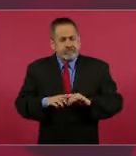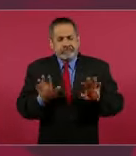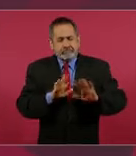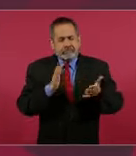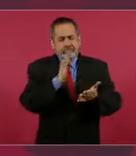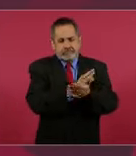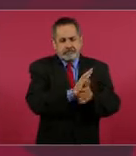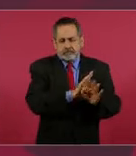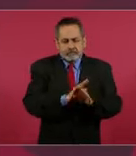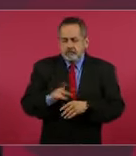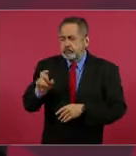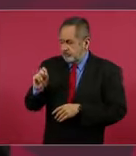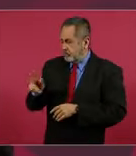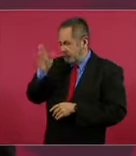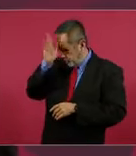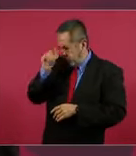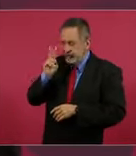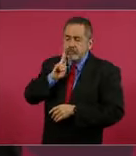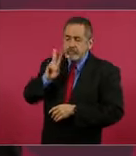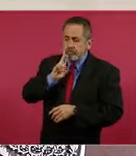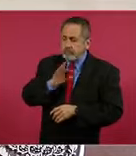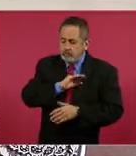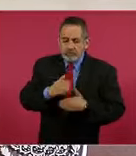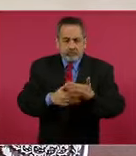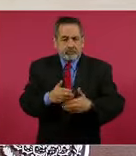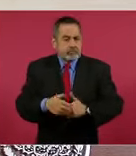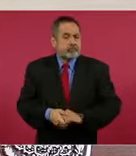utilizando el banco de materiales.